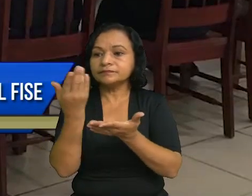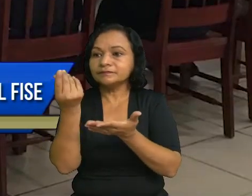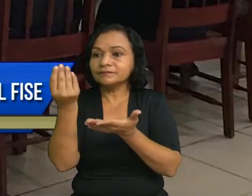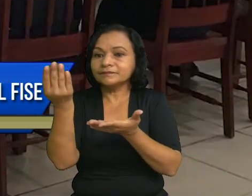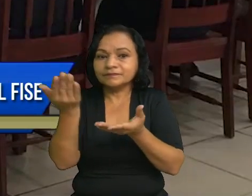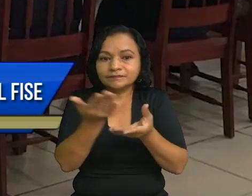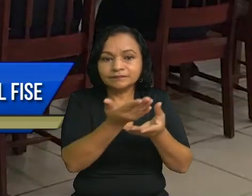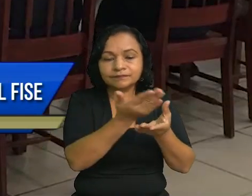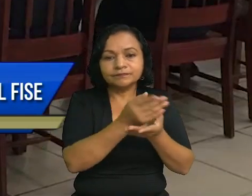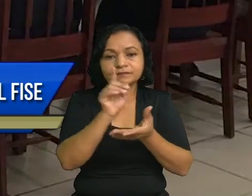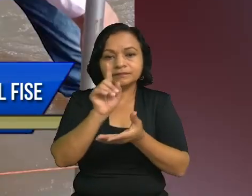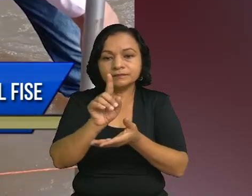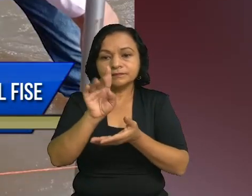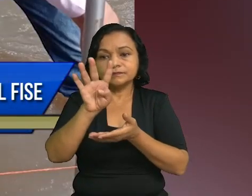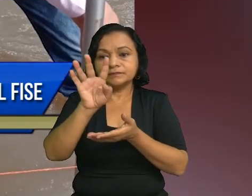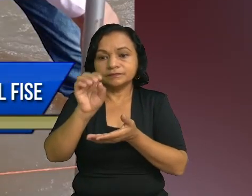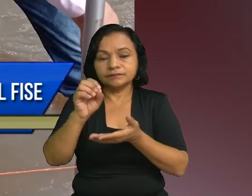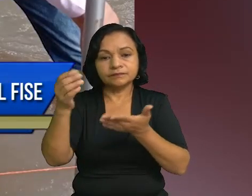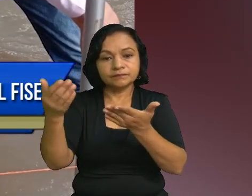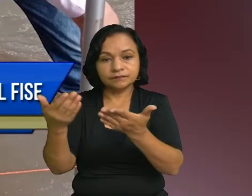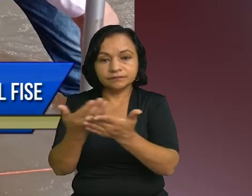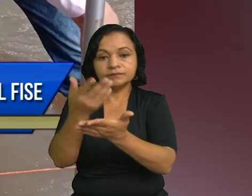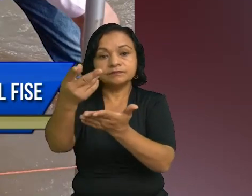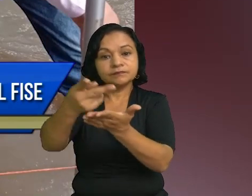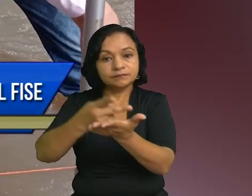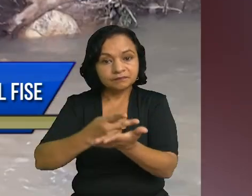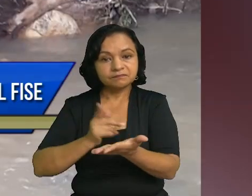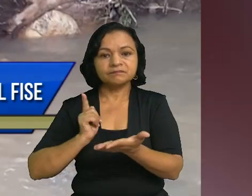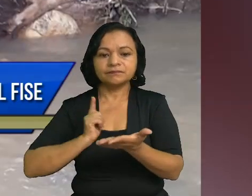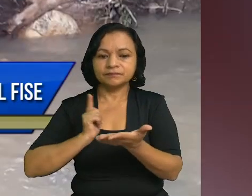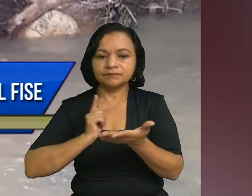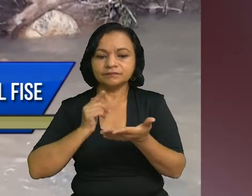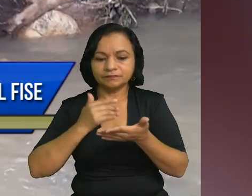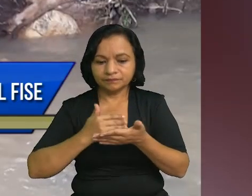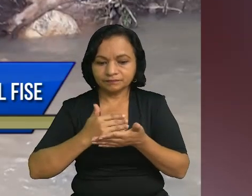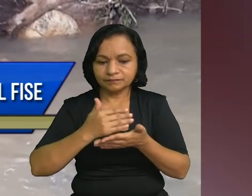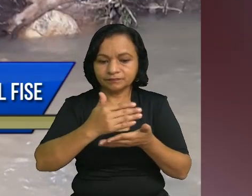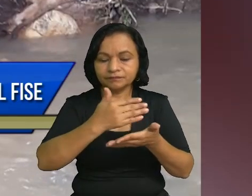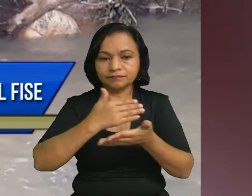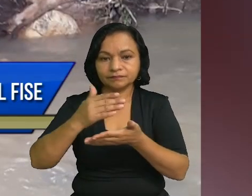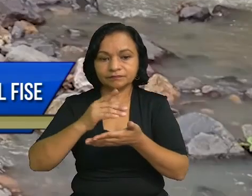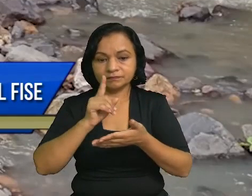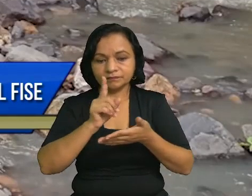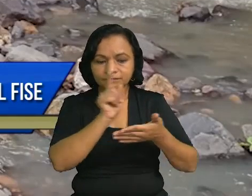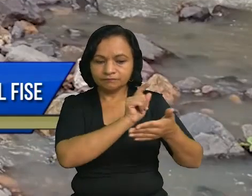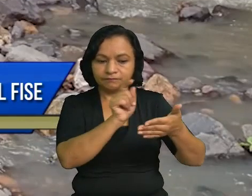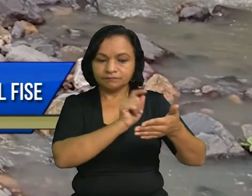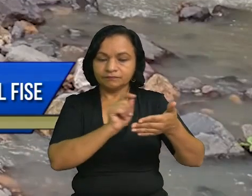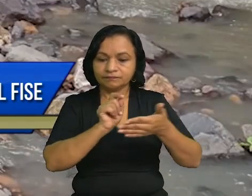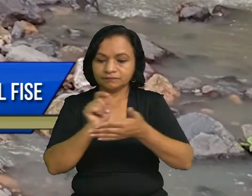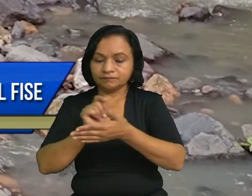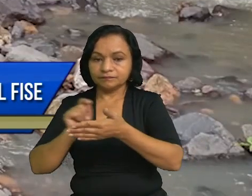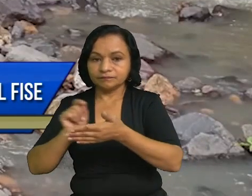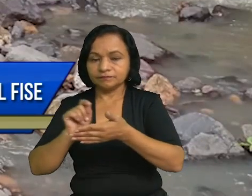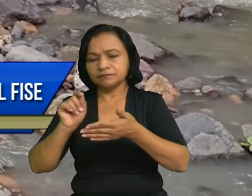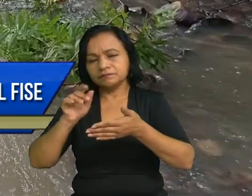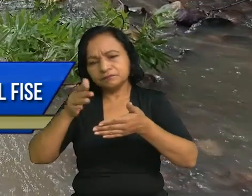logró que 140 proyectos ya tenemos nosotros en la etapa en la primera etapa es decir